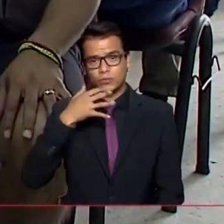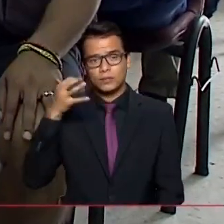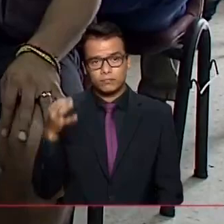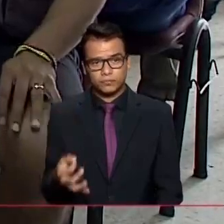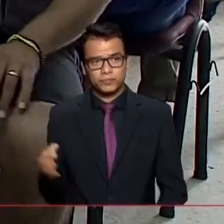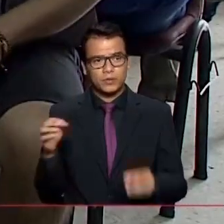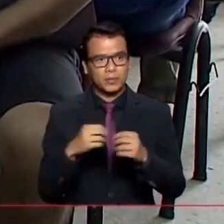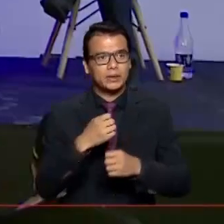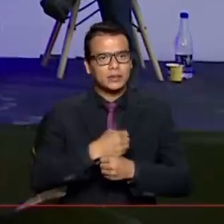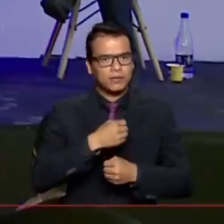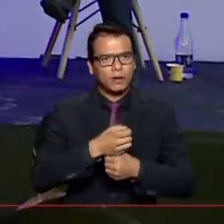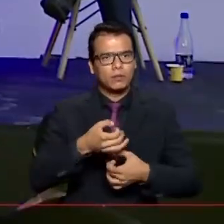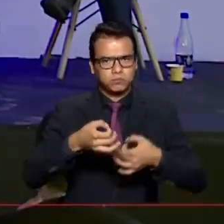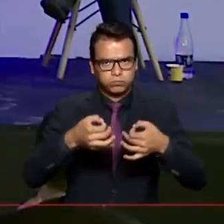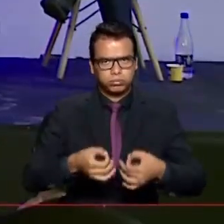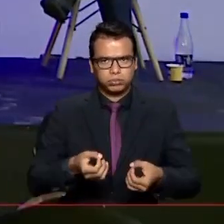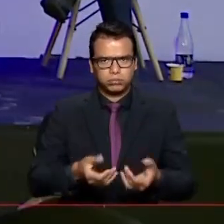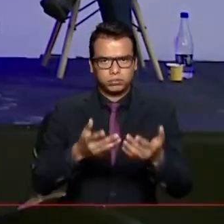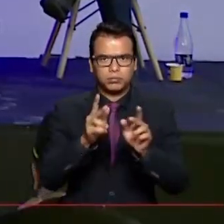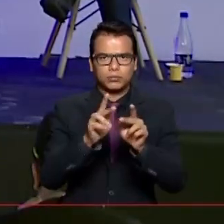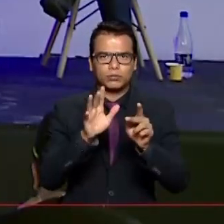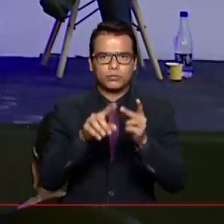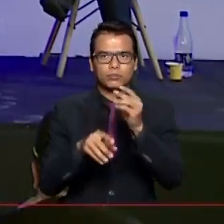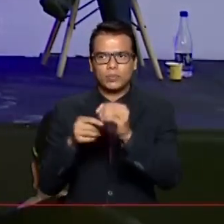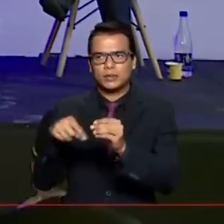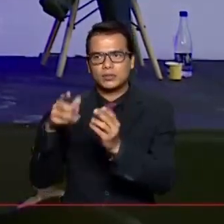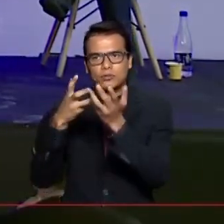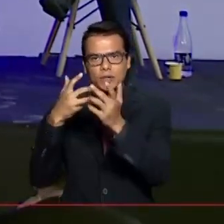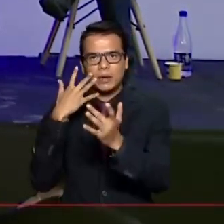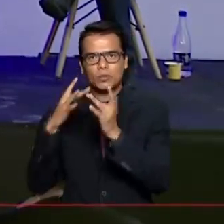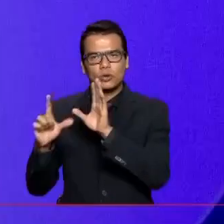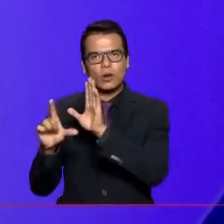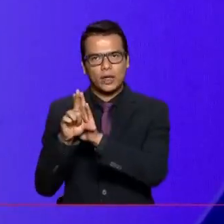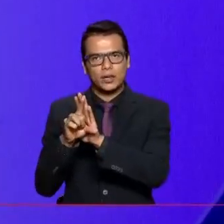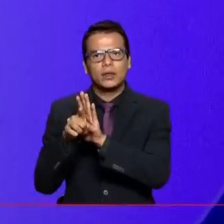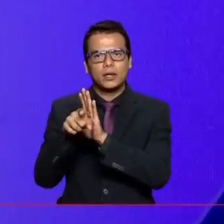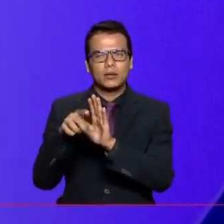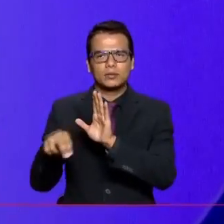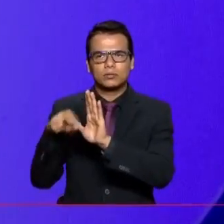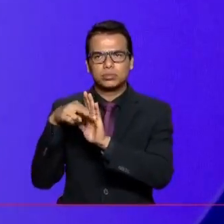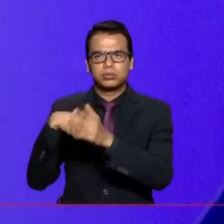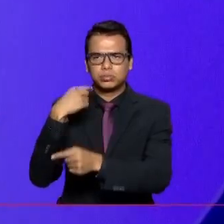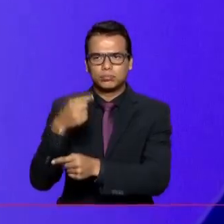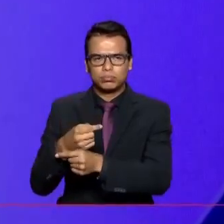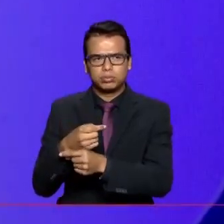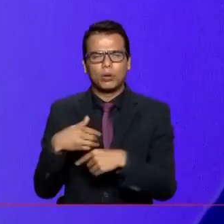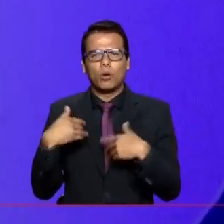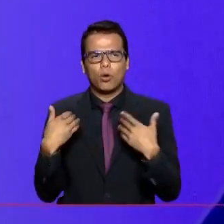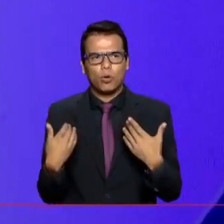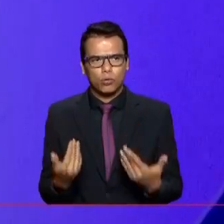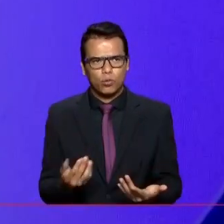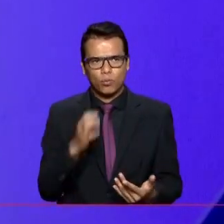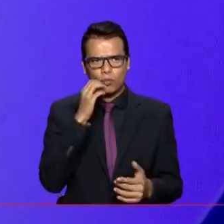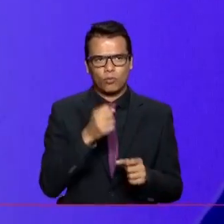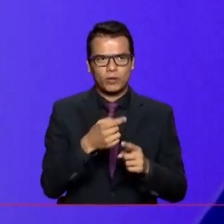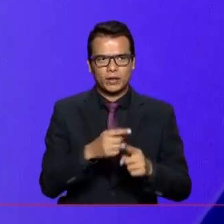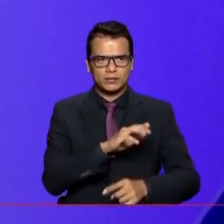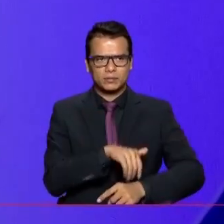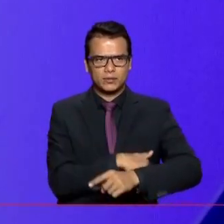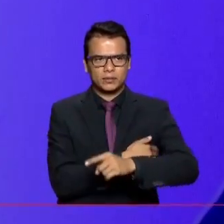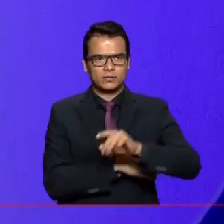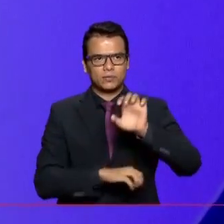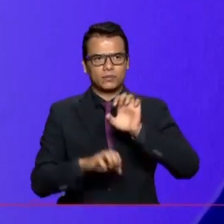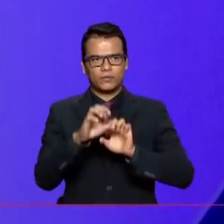formal y el cumplimiento de las empresas con sus obligaciones, el exministro de Justicia, Wilson Ruiz, dijo que lo primero es reactivar la